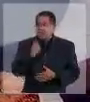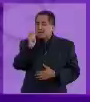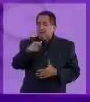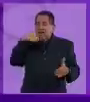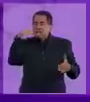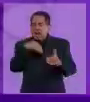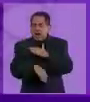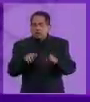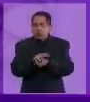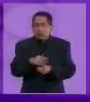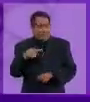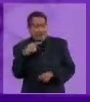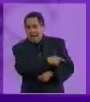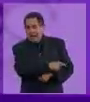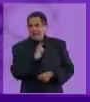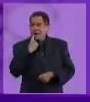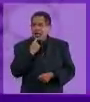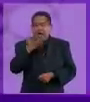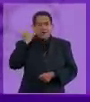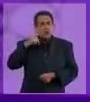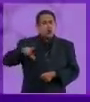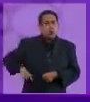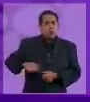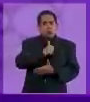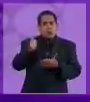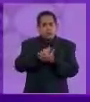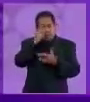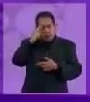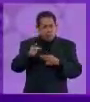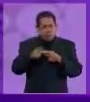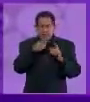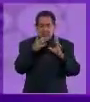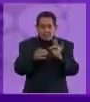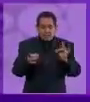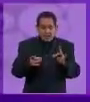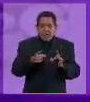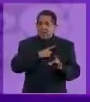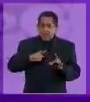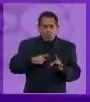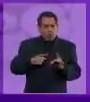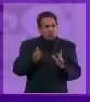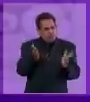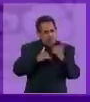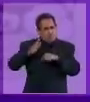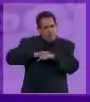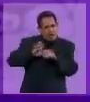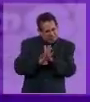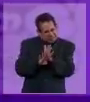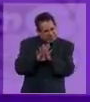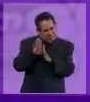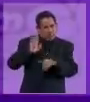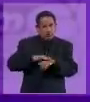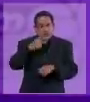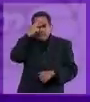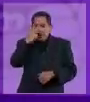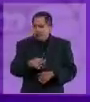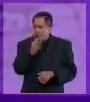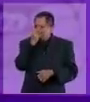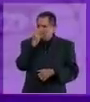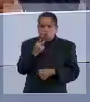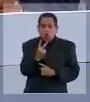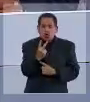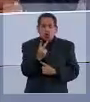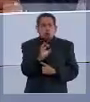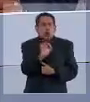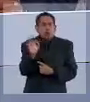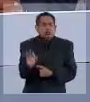fue Andrés Manuel en el gobierno de la ciudad. Dice y dice bien, tenemos que crecer mucho más. En México crecimos poco más de 2%